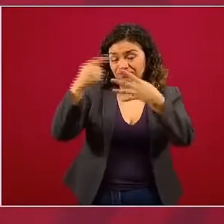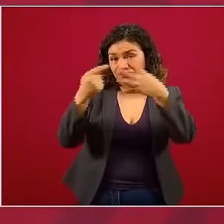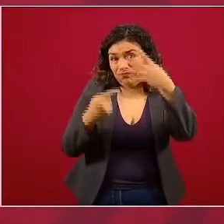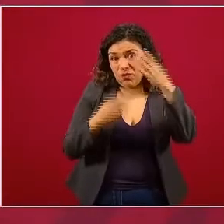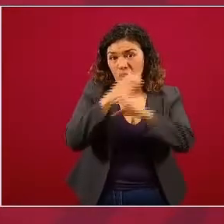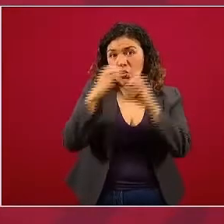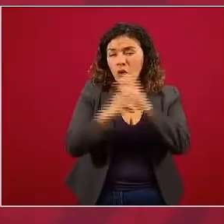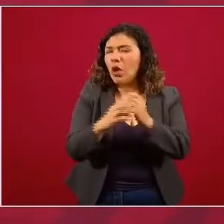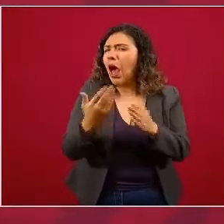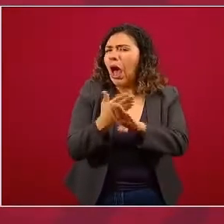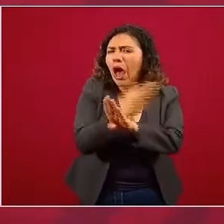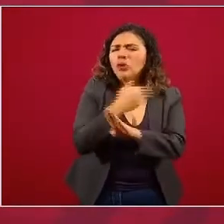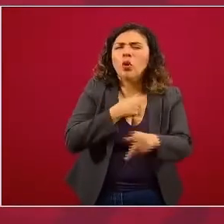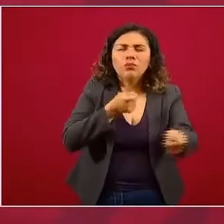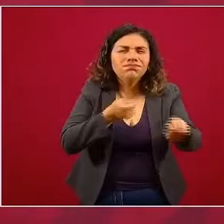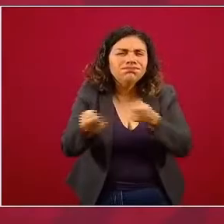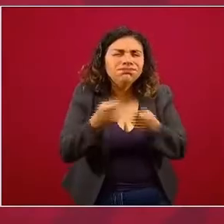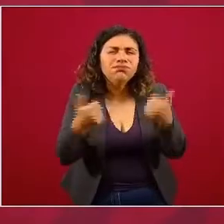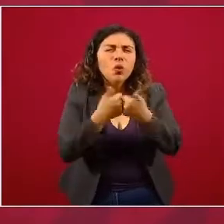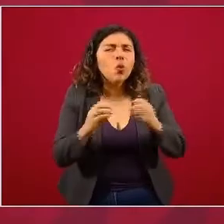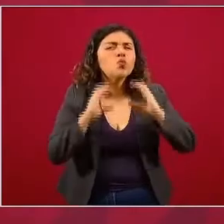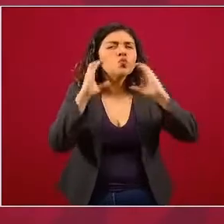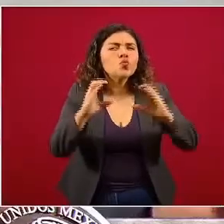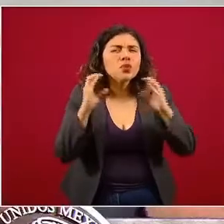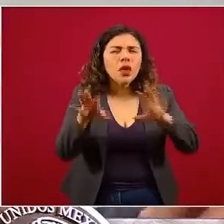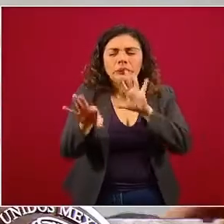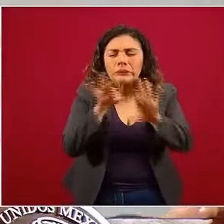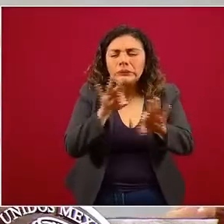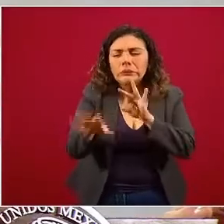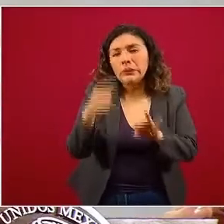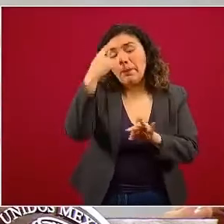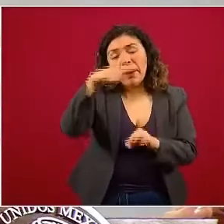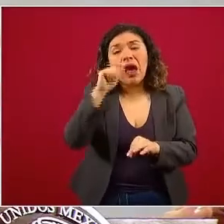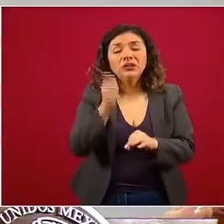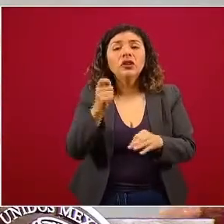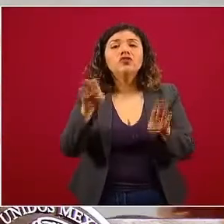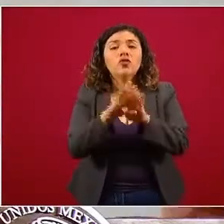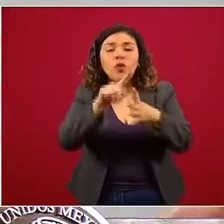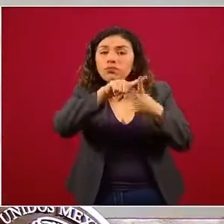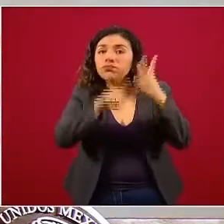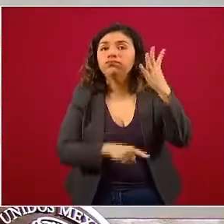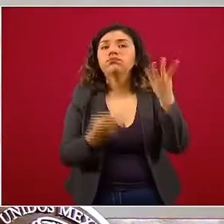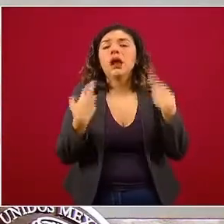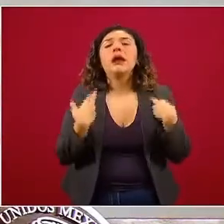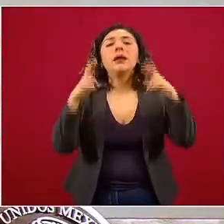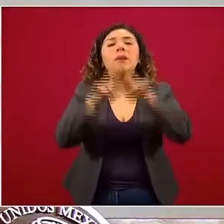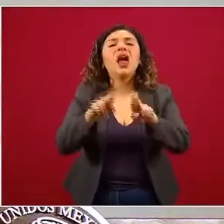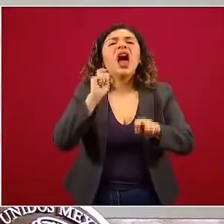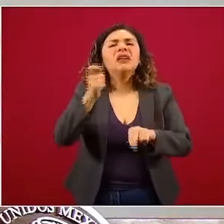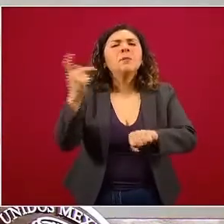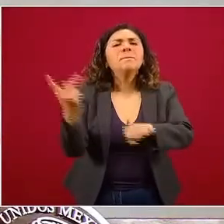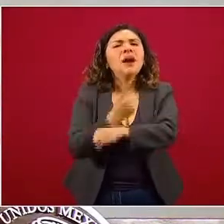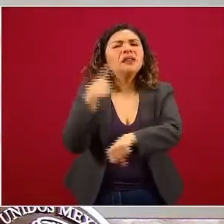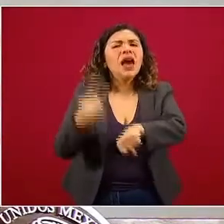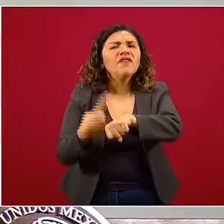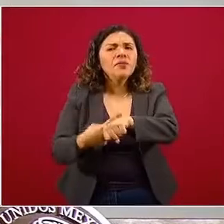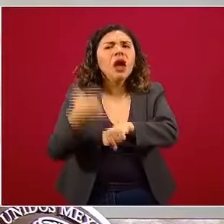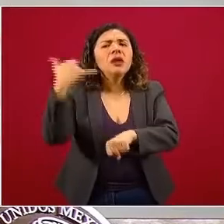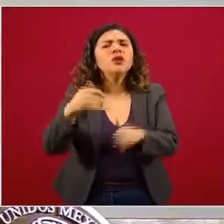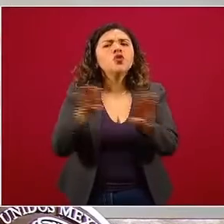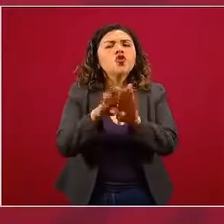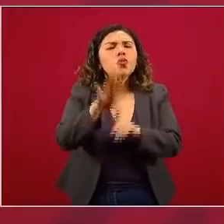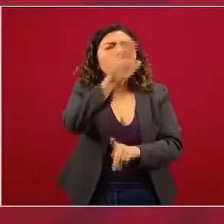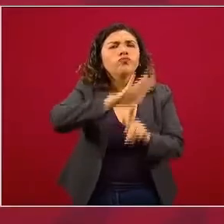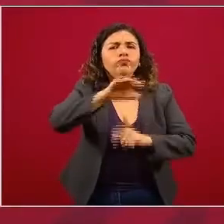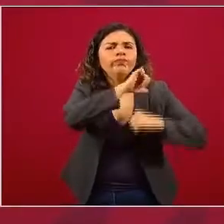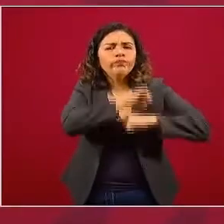cuidadosamente seleccionados para representar, por un lado, el acontecer de la epidemia y, por el otro lado, la capacidad de respuesta,